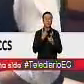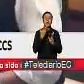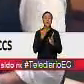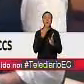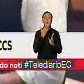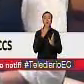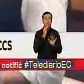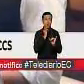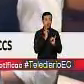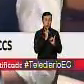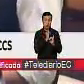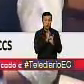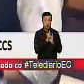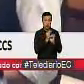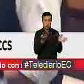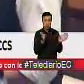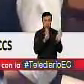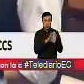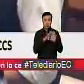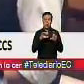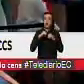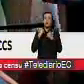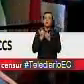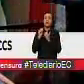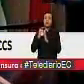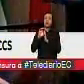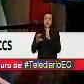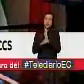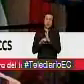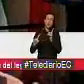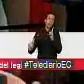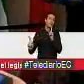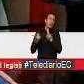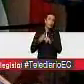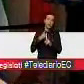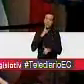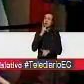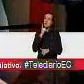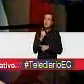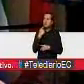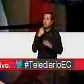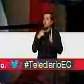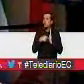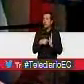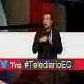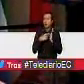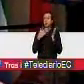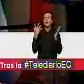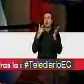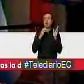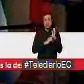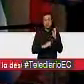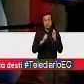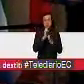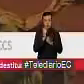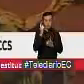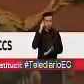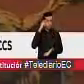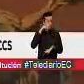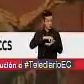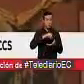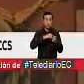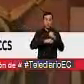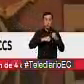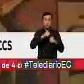este organismo es a través de una asamblea constituyente. No hay otra forma, porque estamos afectando a la estructura del Estado.